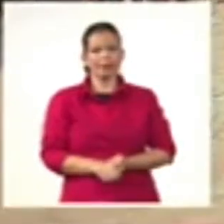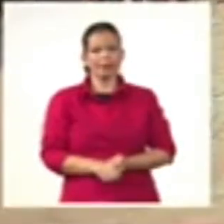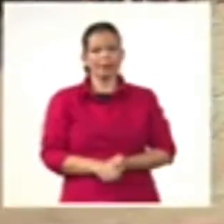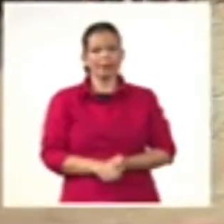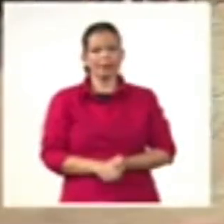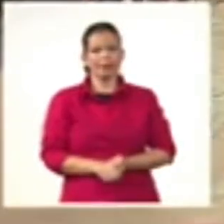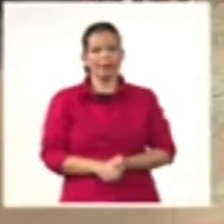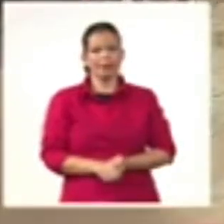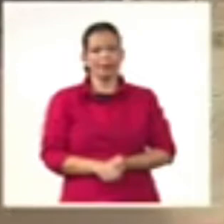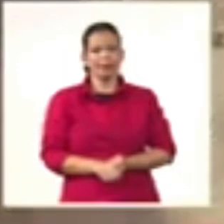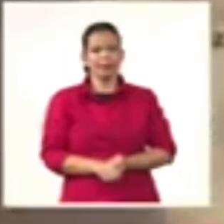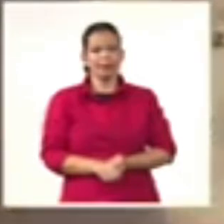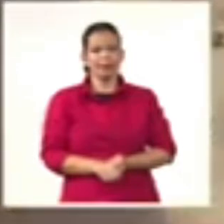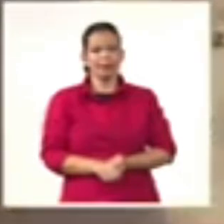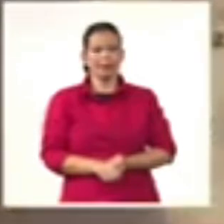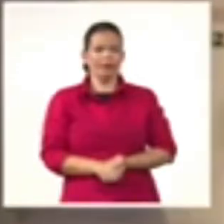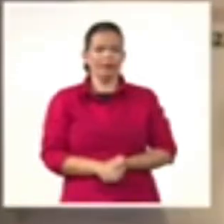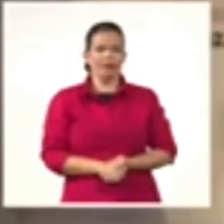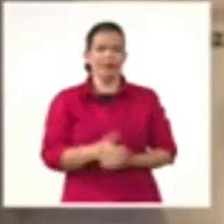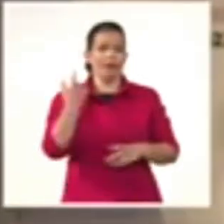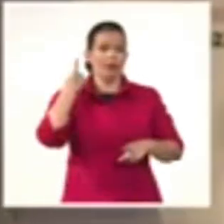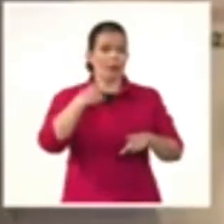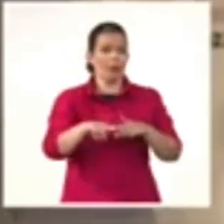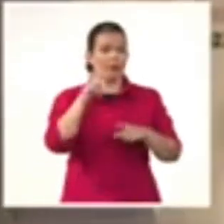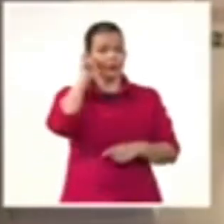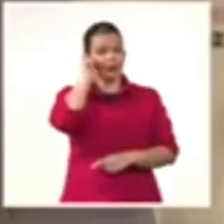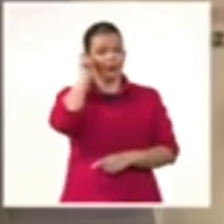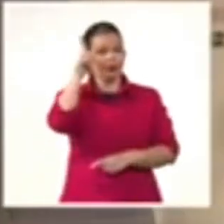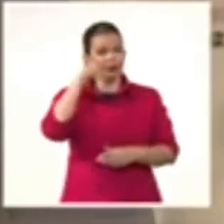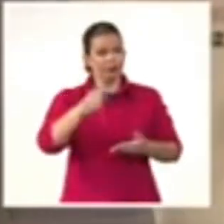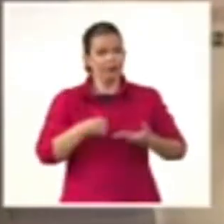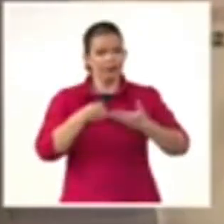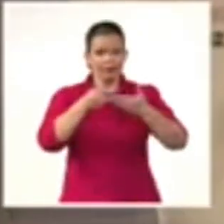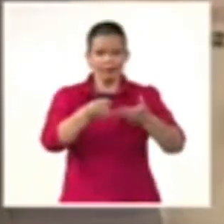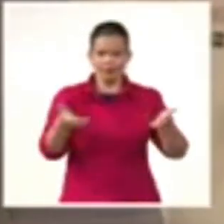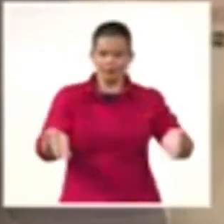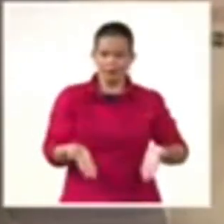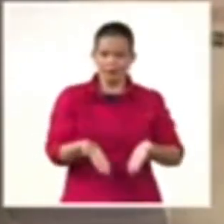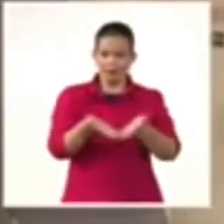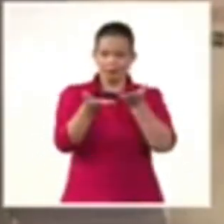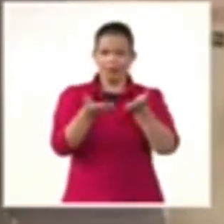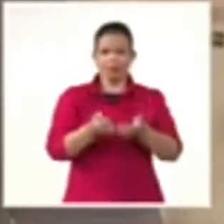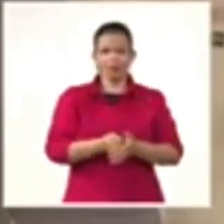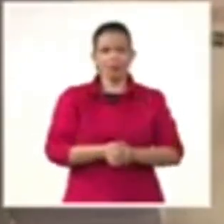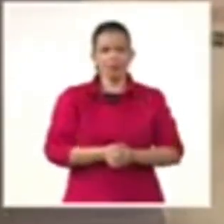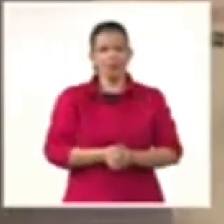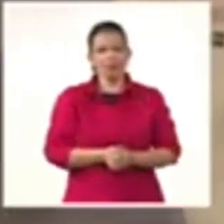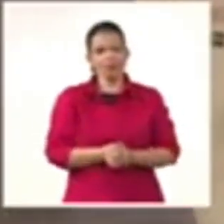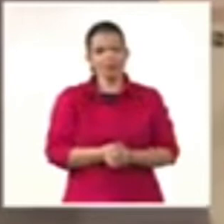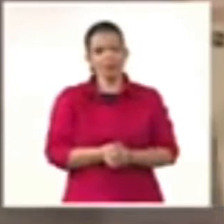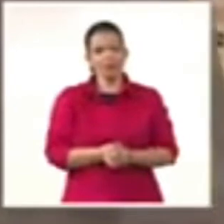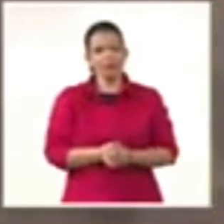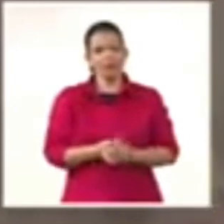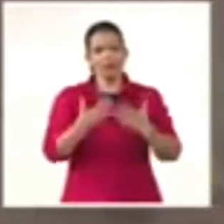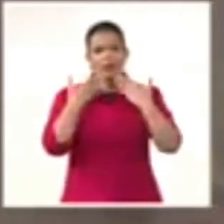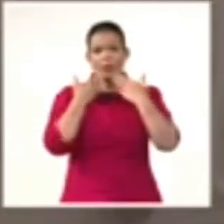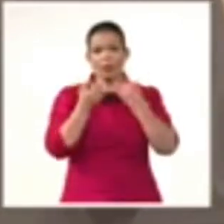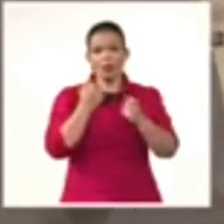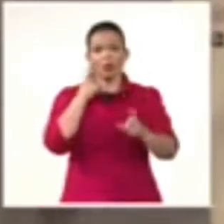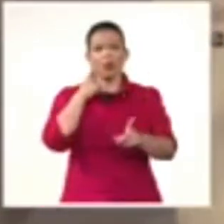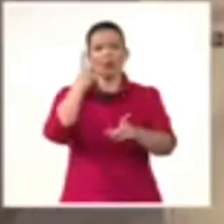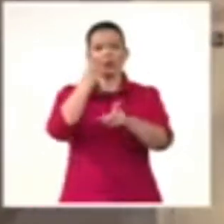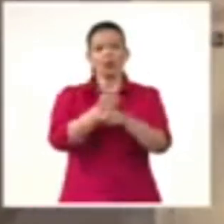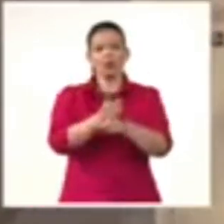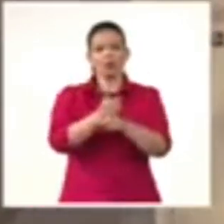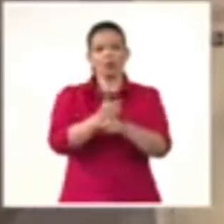Podemos agregar otras experiencias que nos aporta desarrollar la dirección del país en contacto directo con el pueblo. Bajo